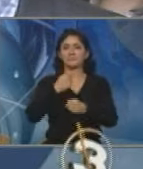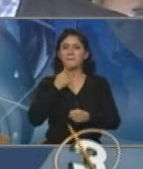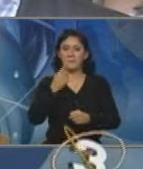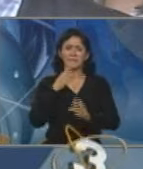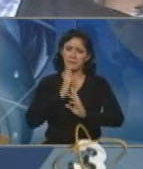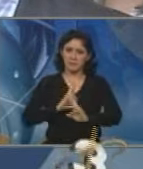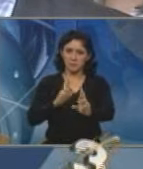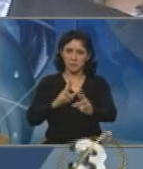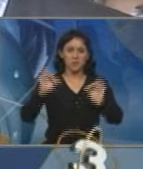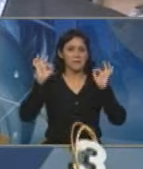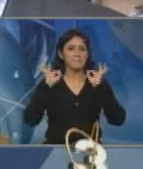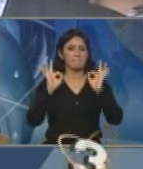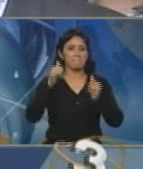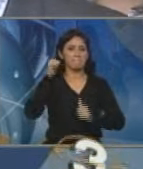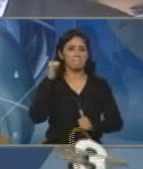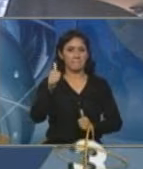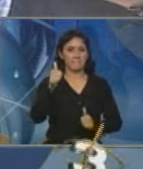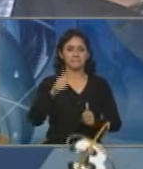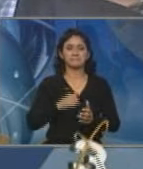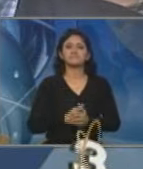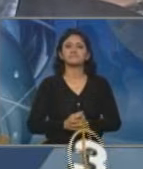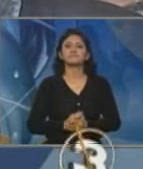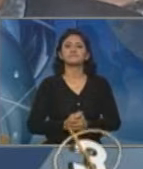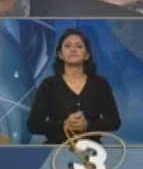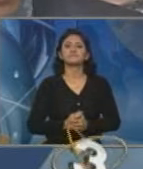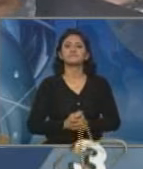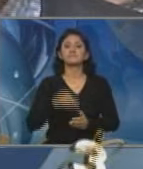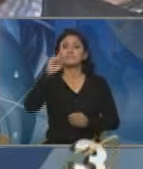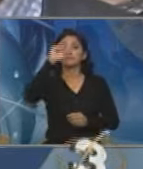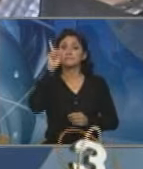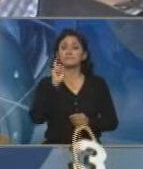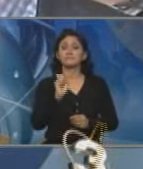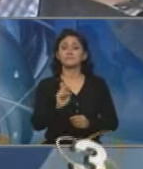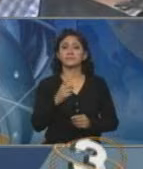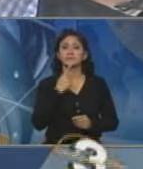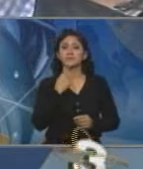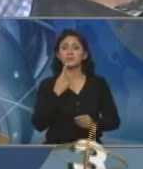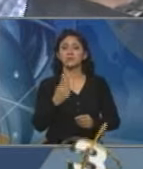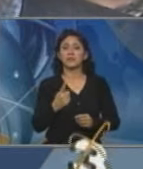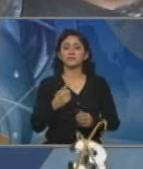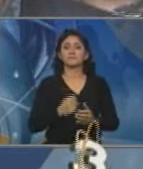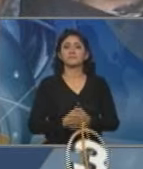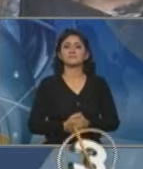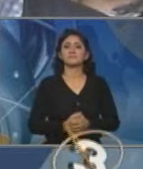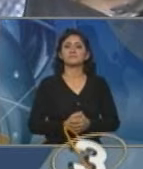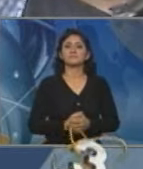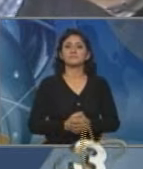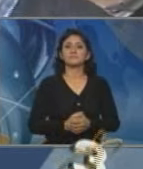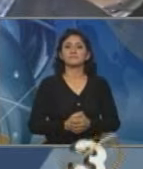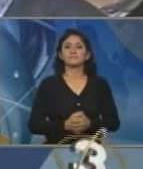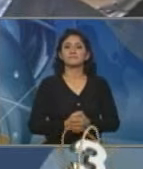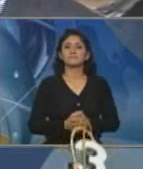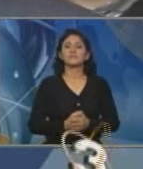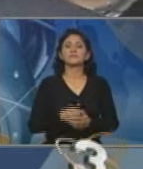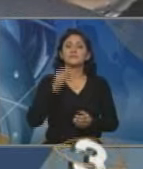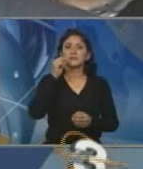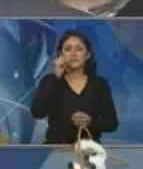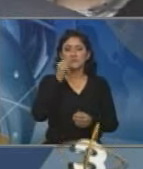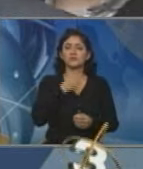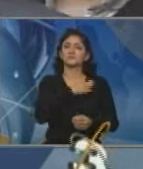que siga haciéndolo. Periodista Glenda Ocampo de MTV en Guatemala. Señor presidente, muy